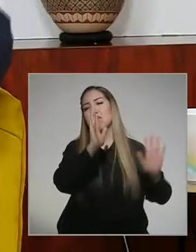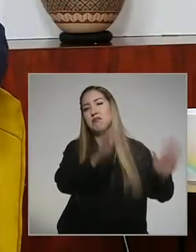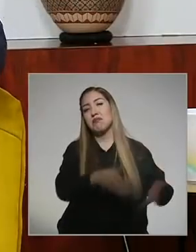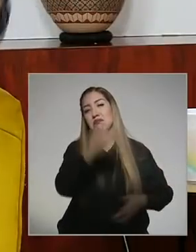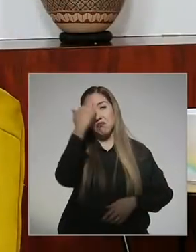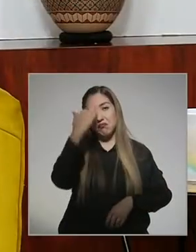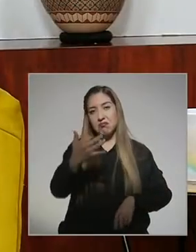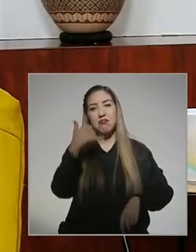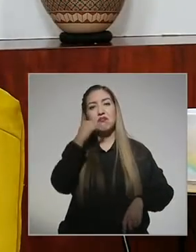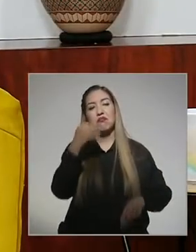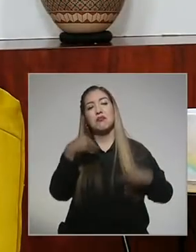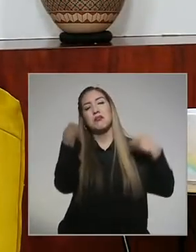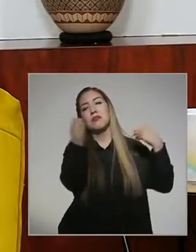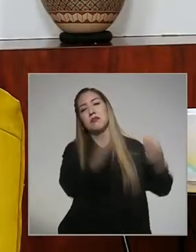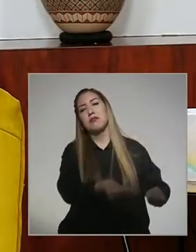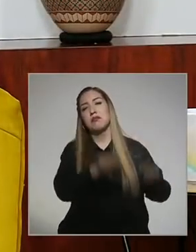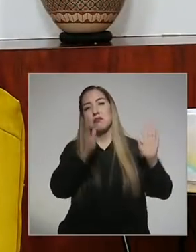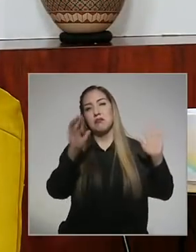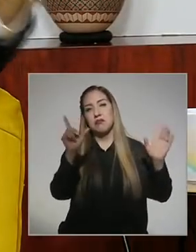pues,